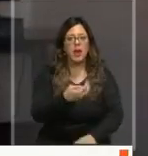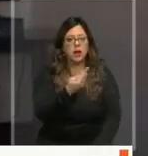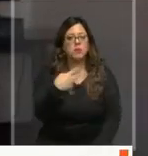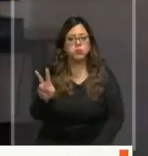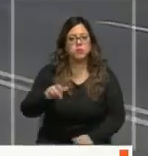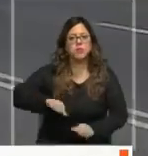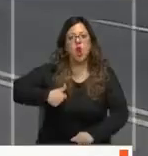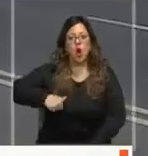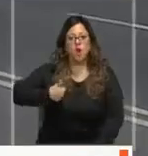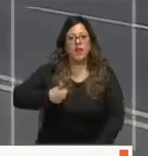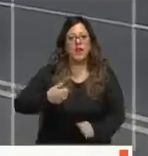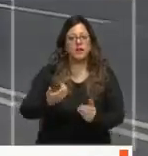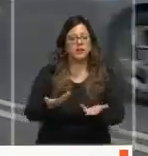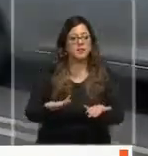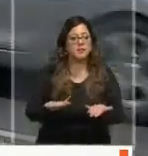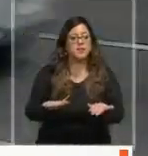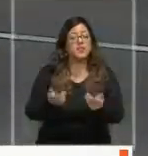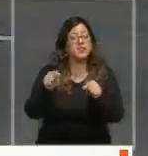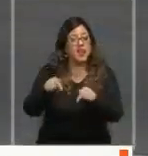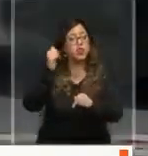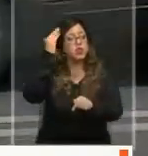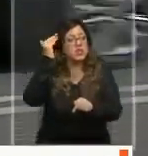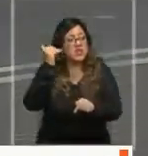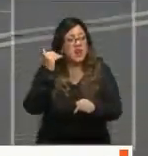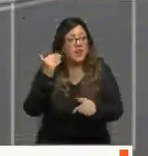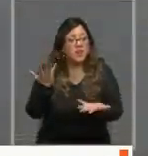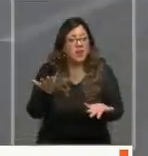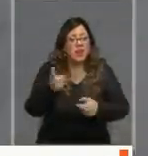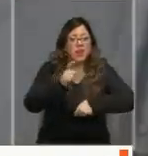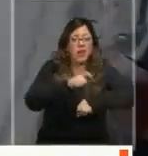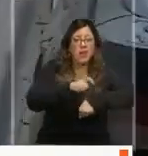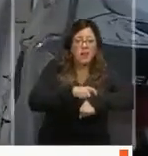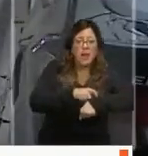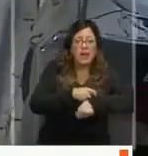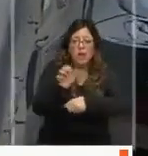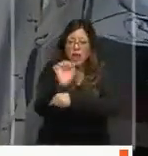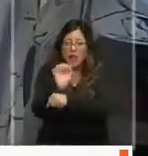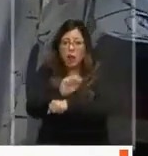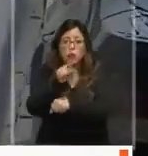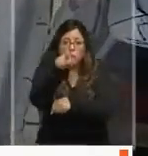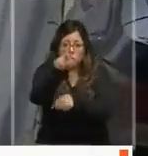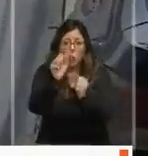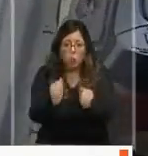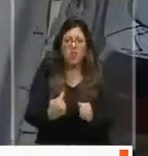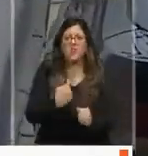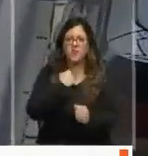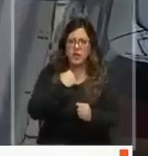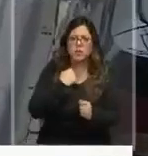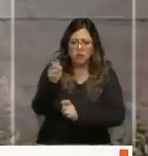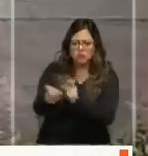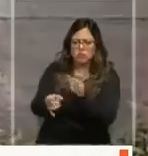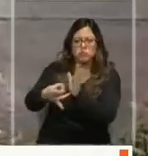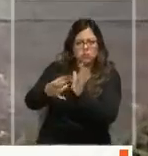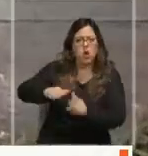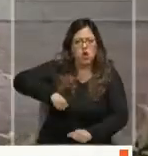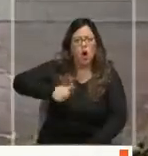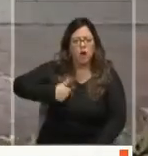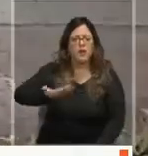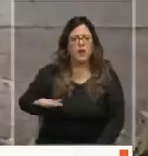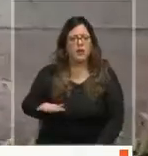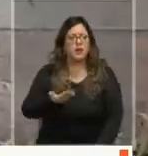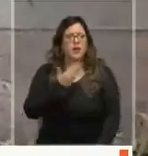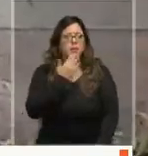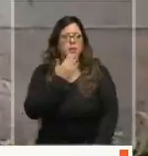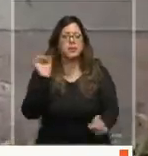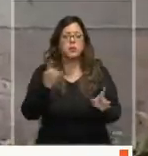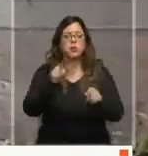delincuencia juvenil. Y no se sabe en qué momento o desde qué auto usted puede ser víctima de estos delincuentes juveniles, sobre todo si